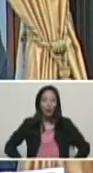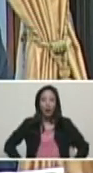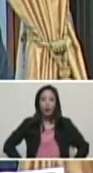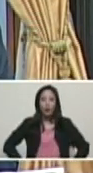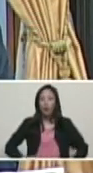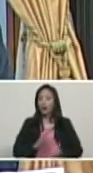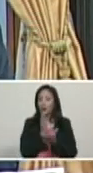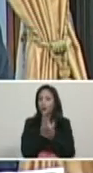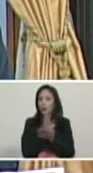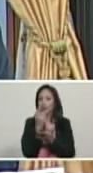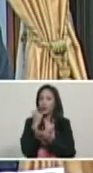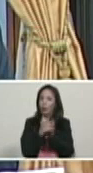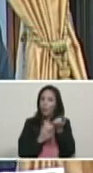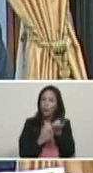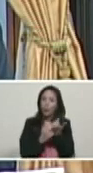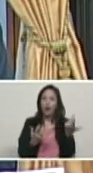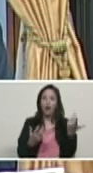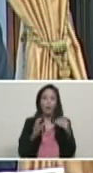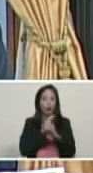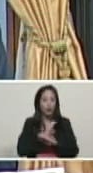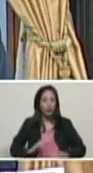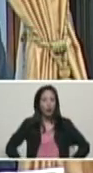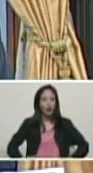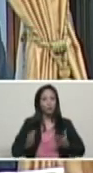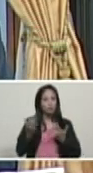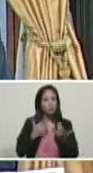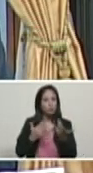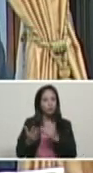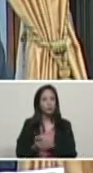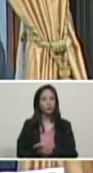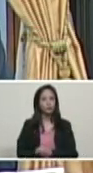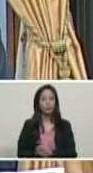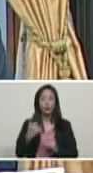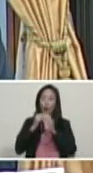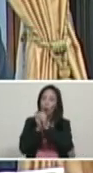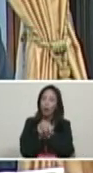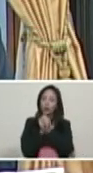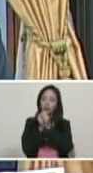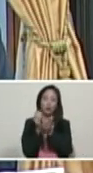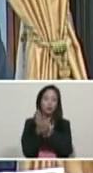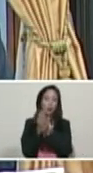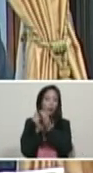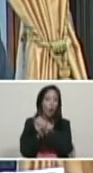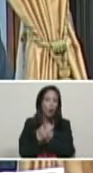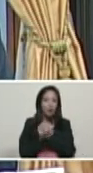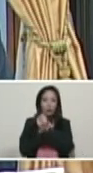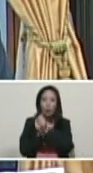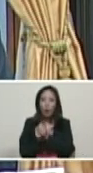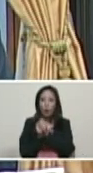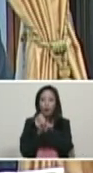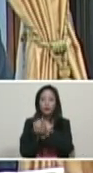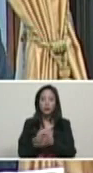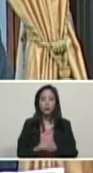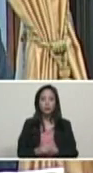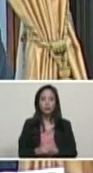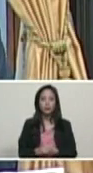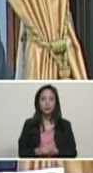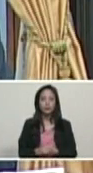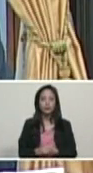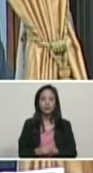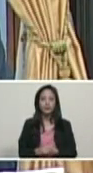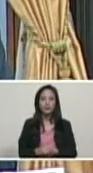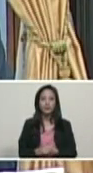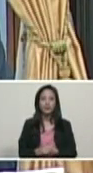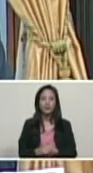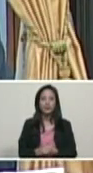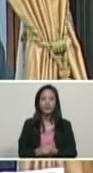practicantes, que sabemos de oración desde nuestro corazón.